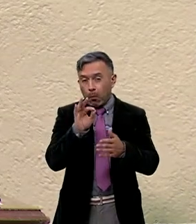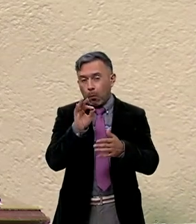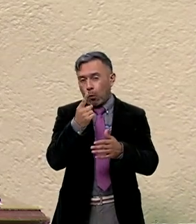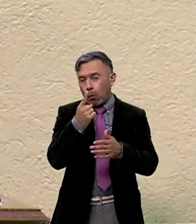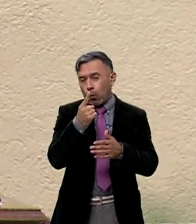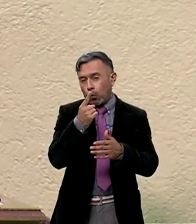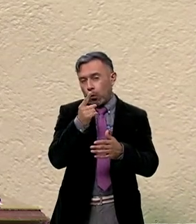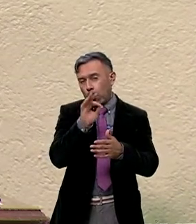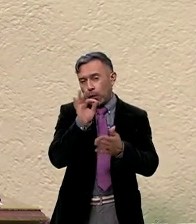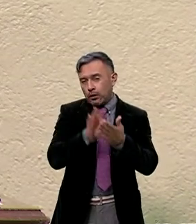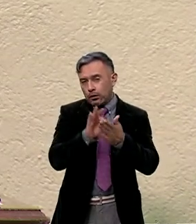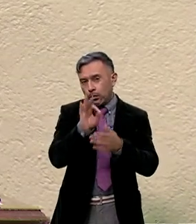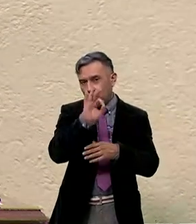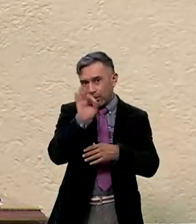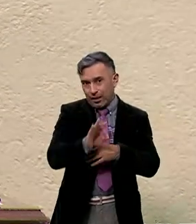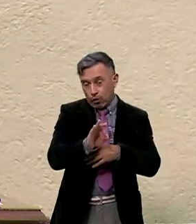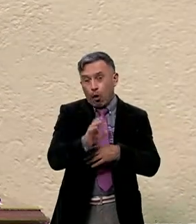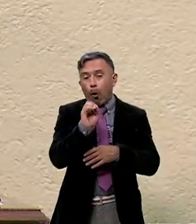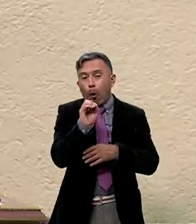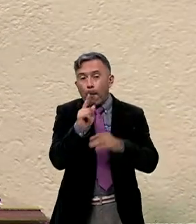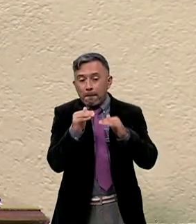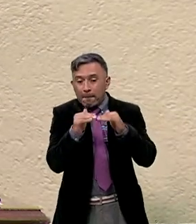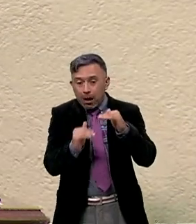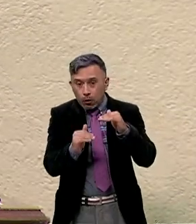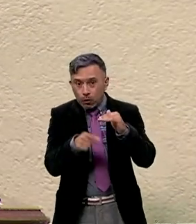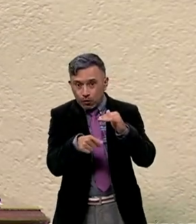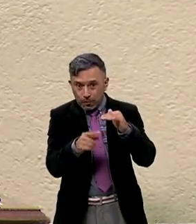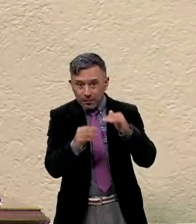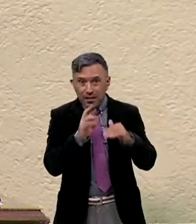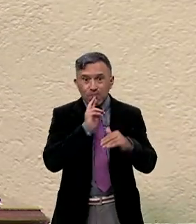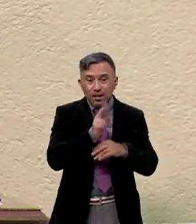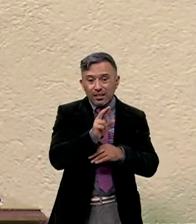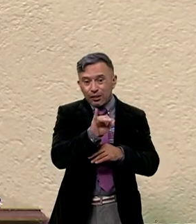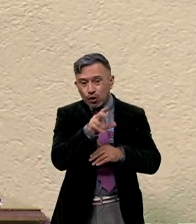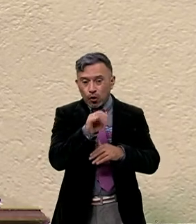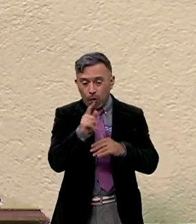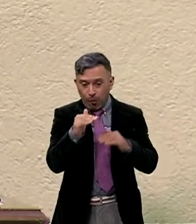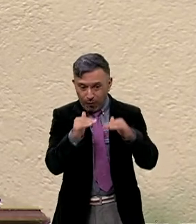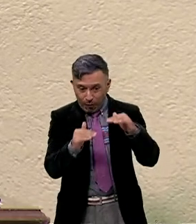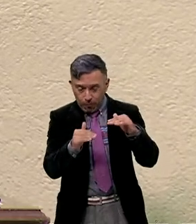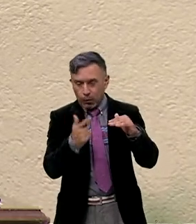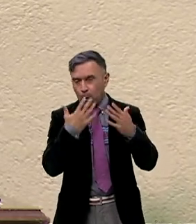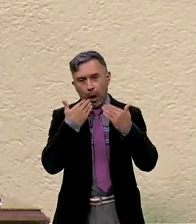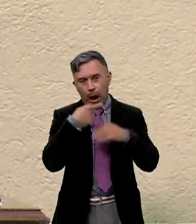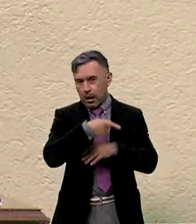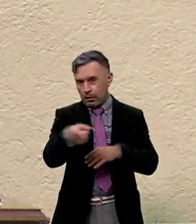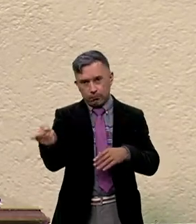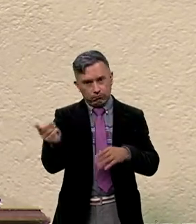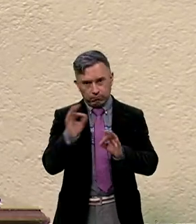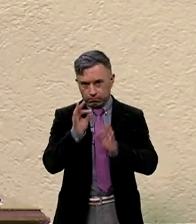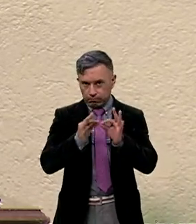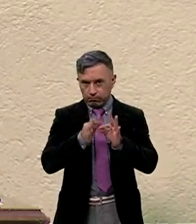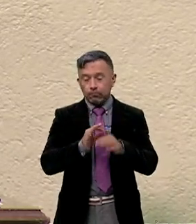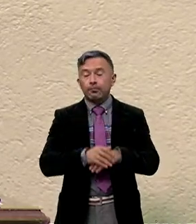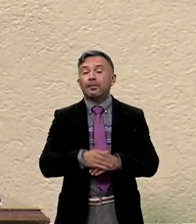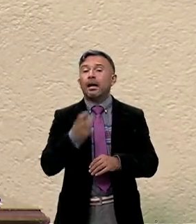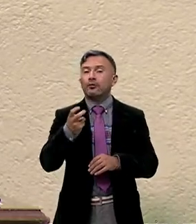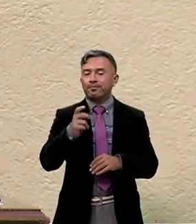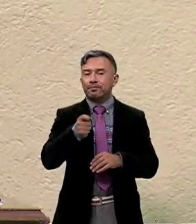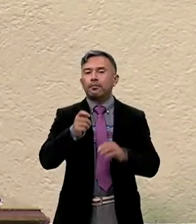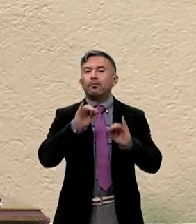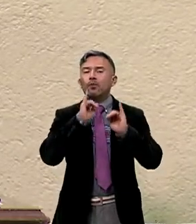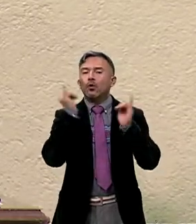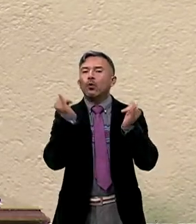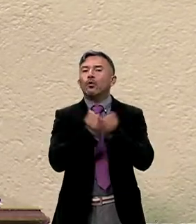o menor al 1% entre las dos respuestas posibles en este contexto se tiene que las juntas ejecutivas